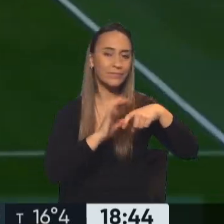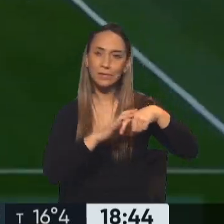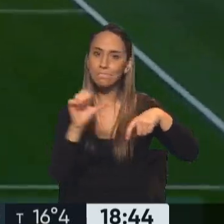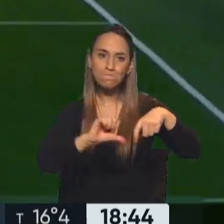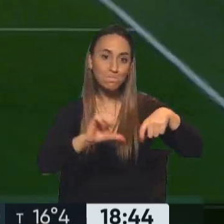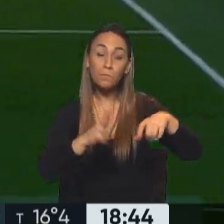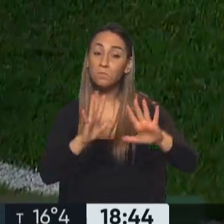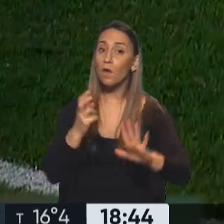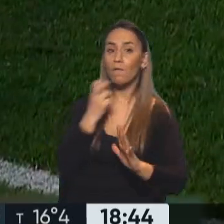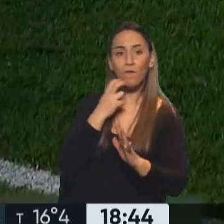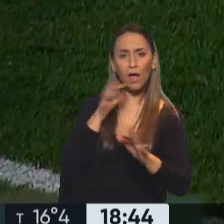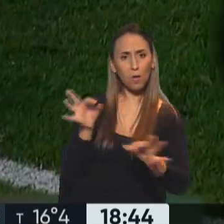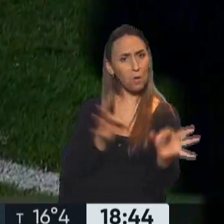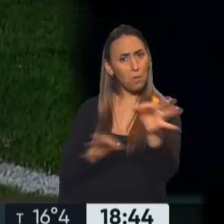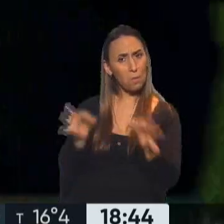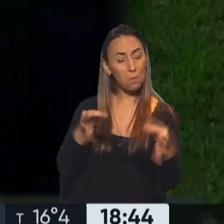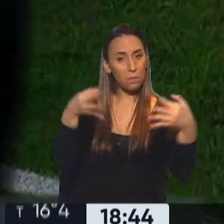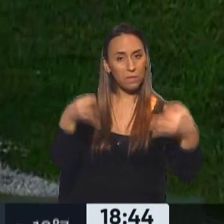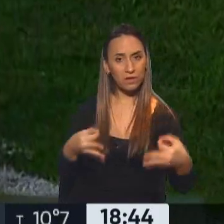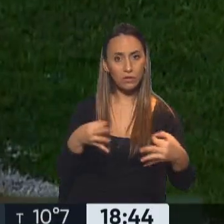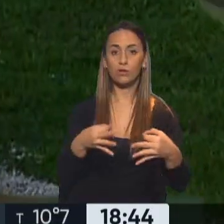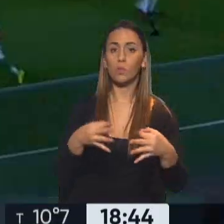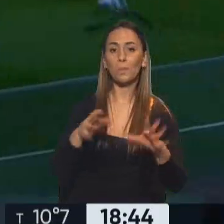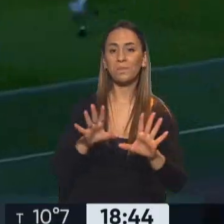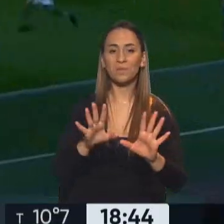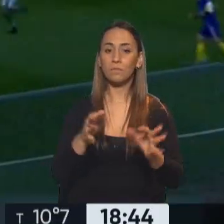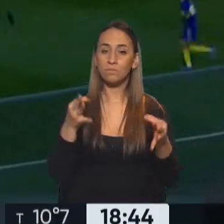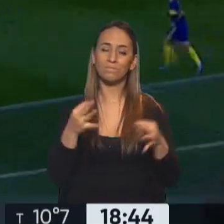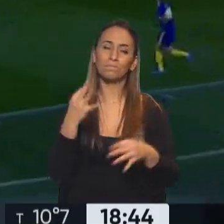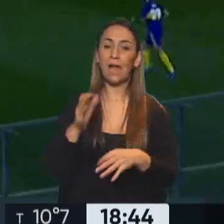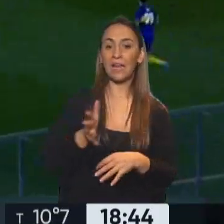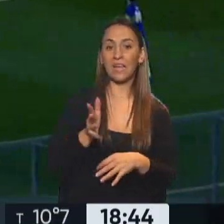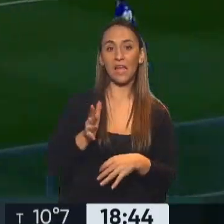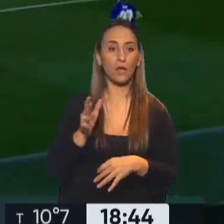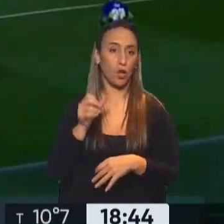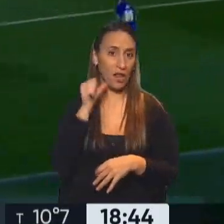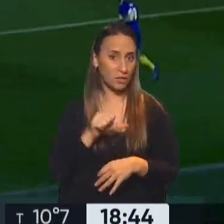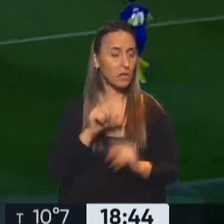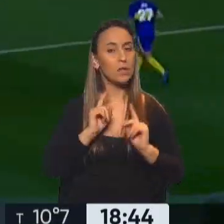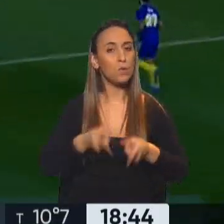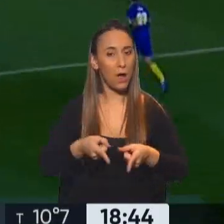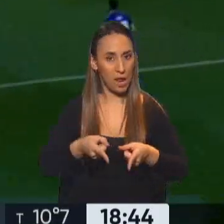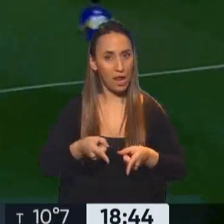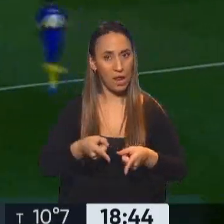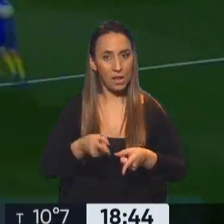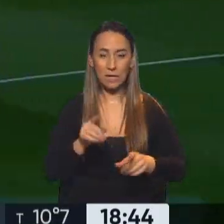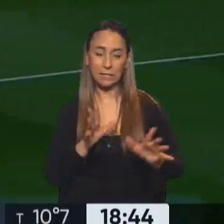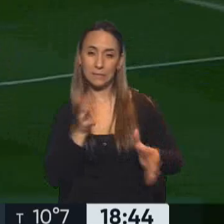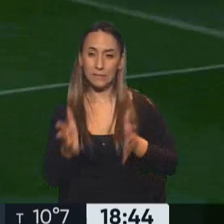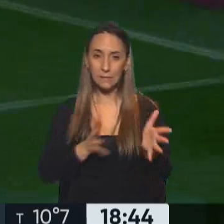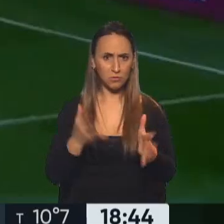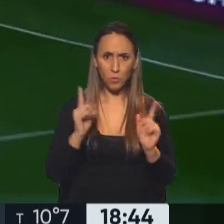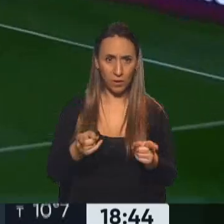jugó ordenado, con un Minio seguro, que estaba lesionado el arquero. Sin embargo, hizo lo que pudo. Acá está el